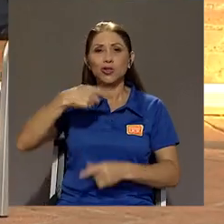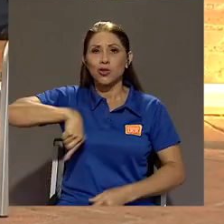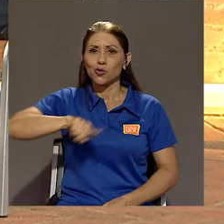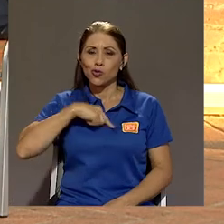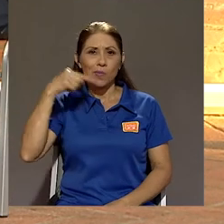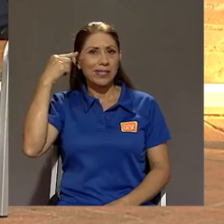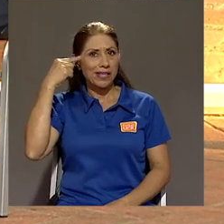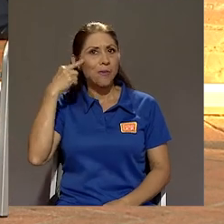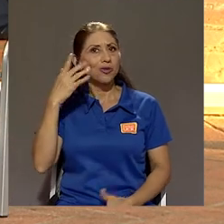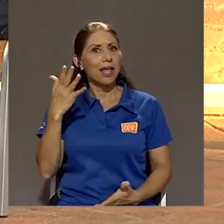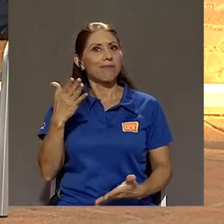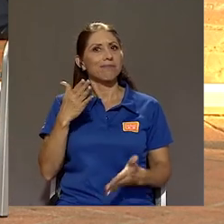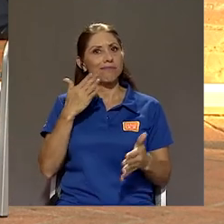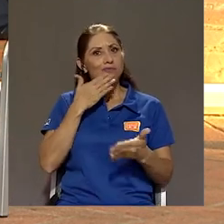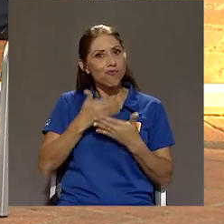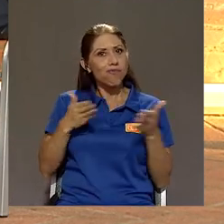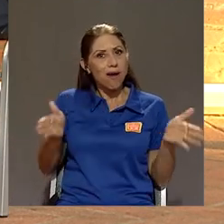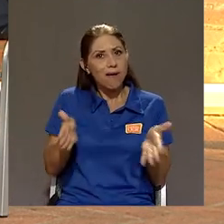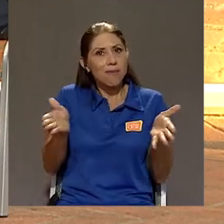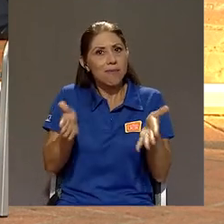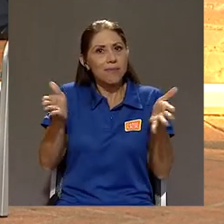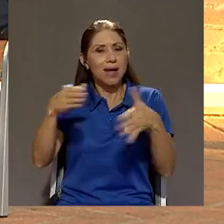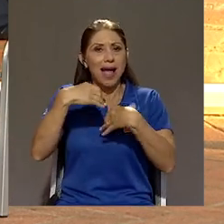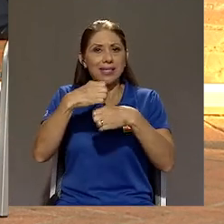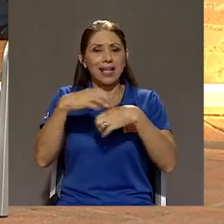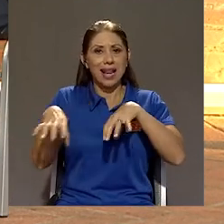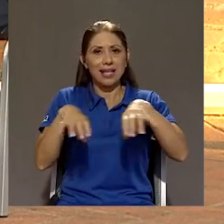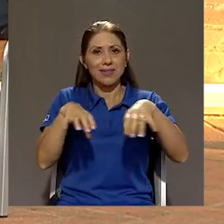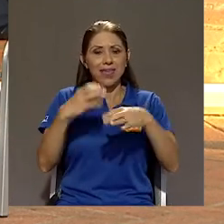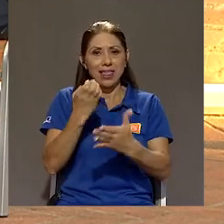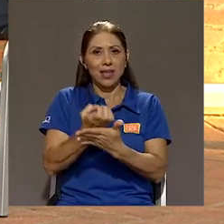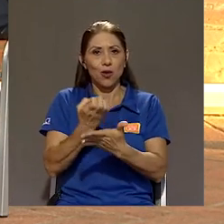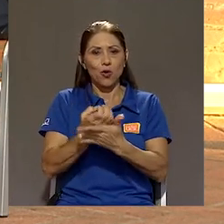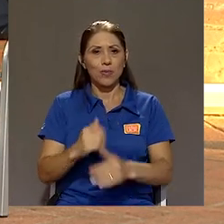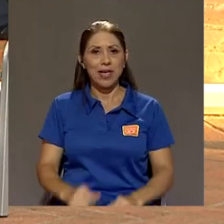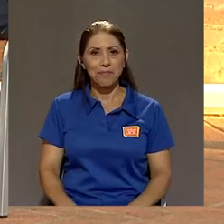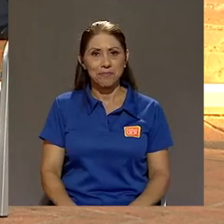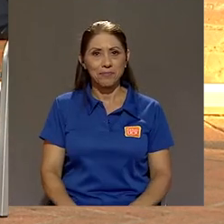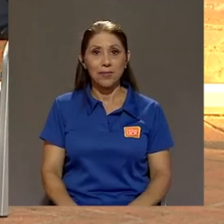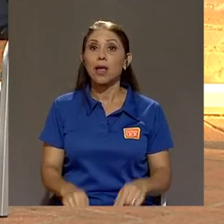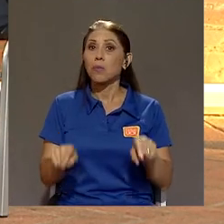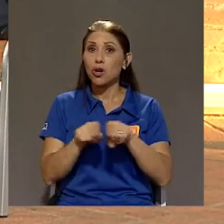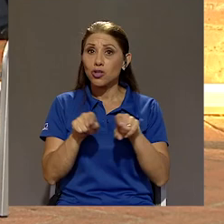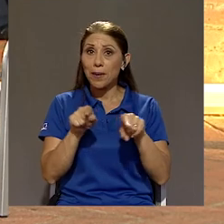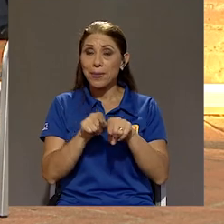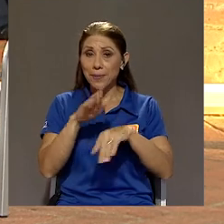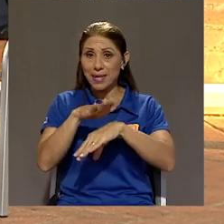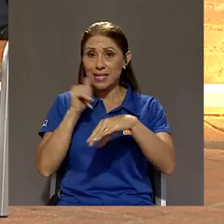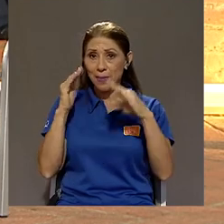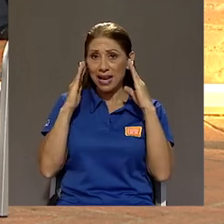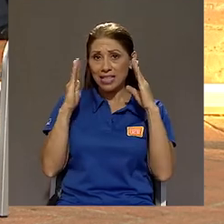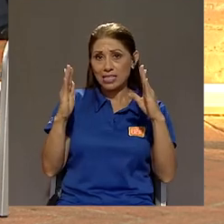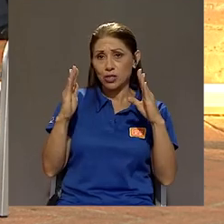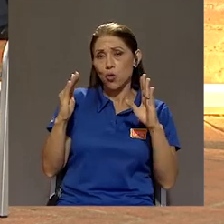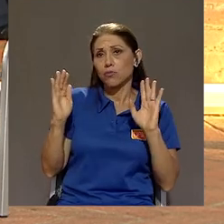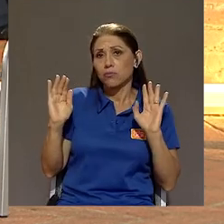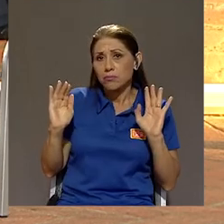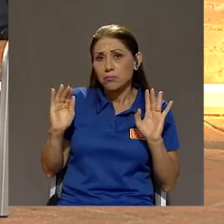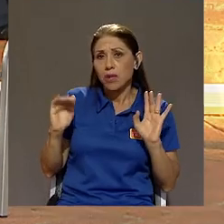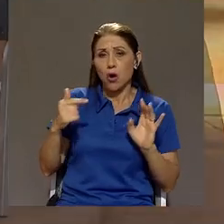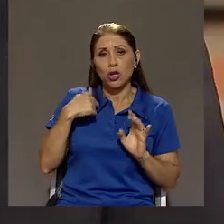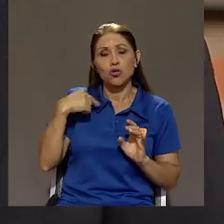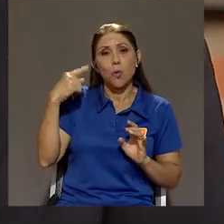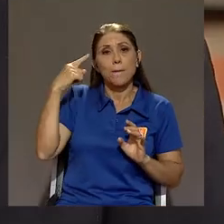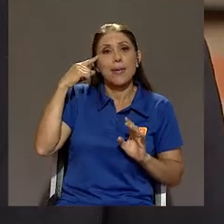nos pareció que además era un poquito provocador hacer la actividad en economía. Bueno, me llama también la atención, aunque yo